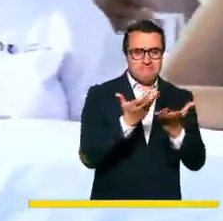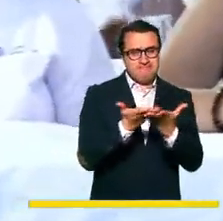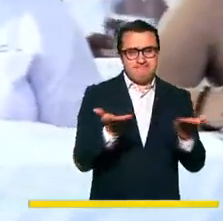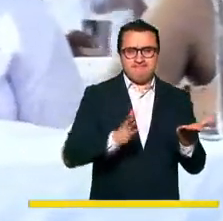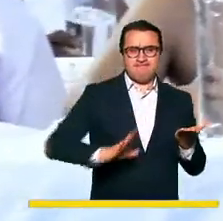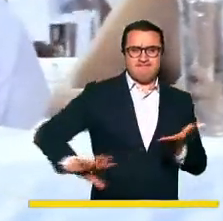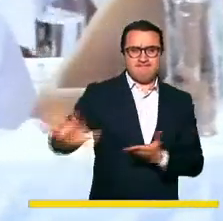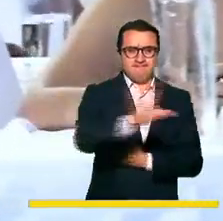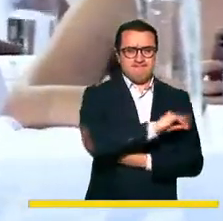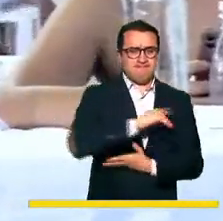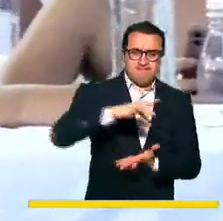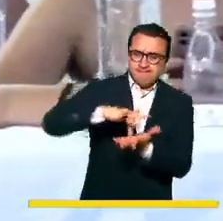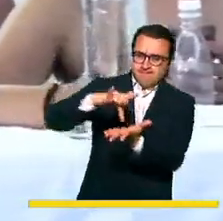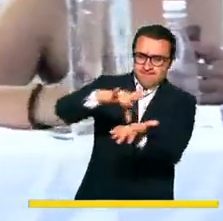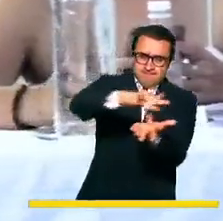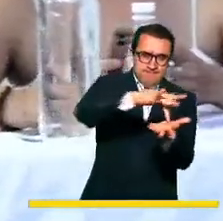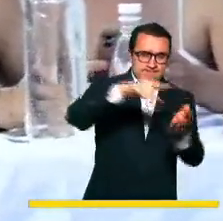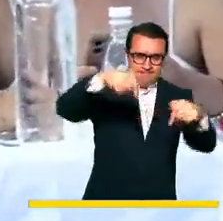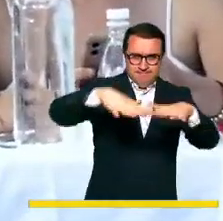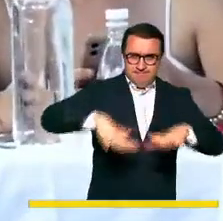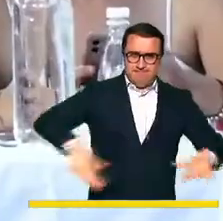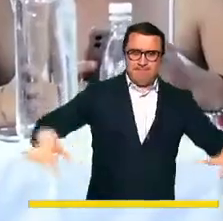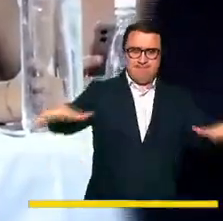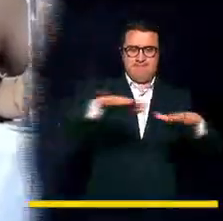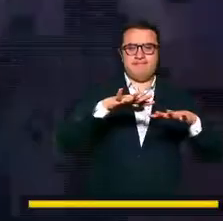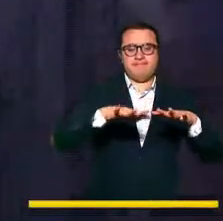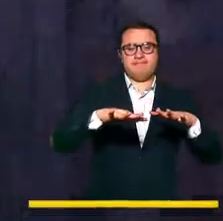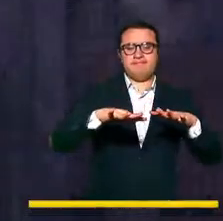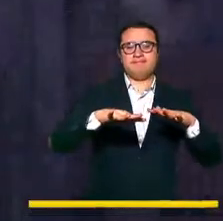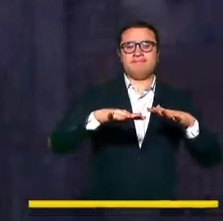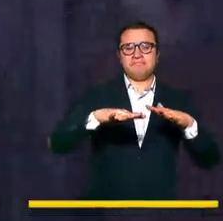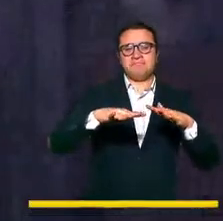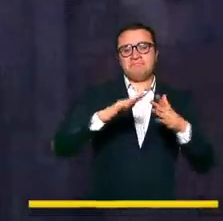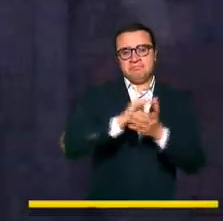y todos quienes nos acompañan en el día de hoy.